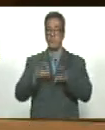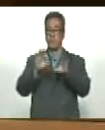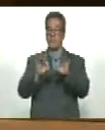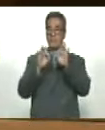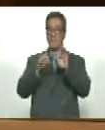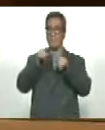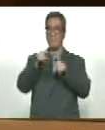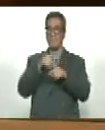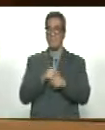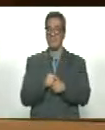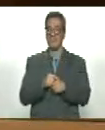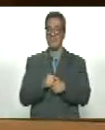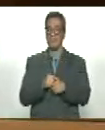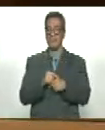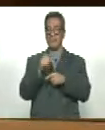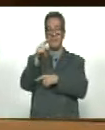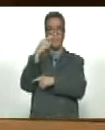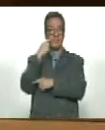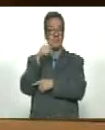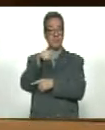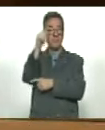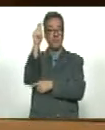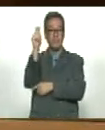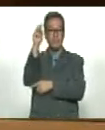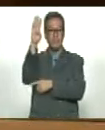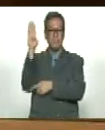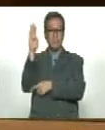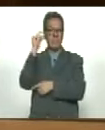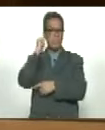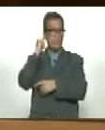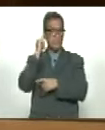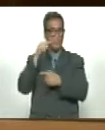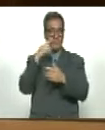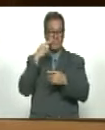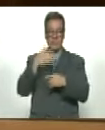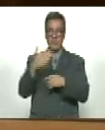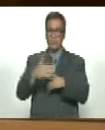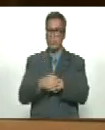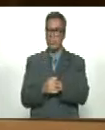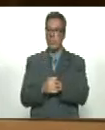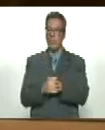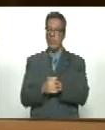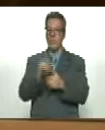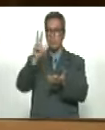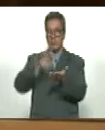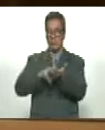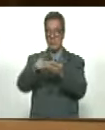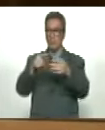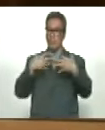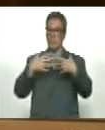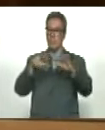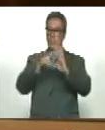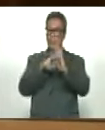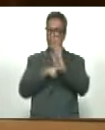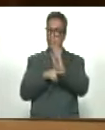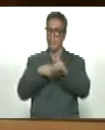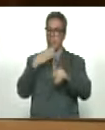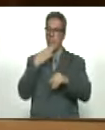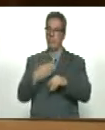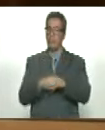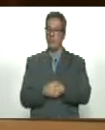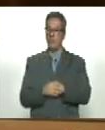por ahí. Las honorables diputadas y los honorables diputados que estén a favor de aprobar la urgencia reglamentaria